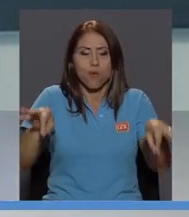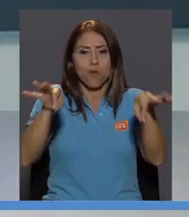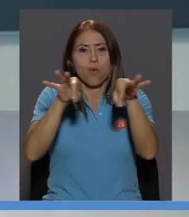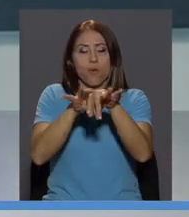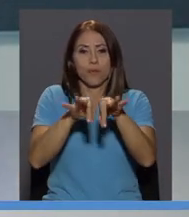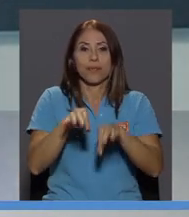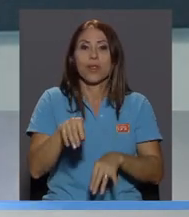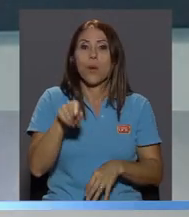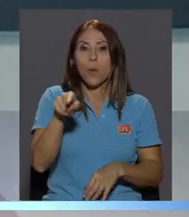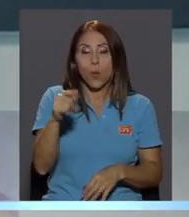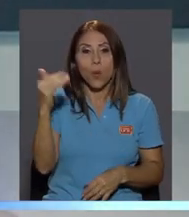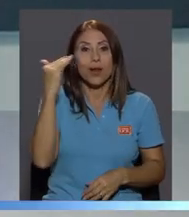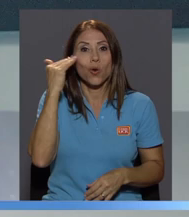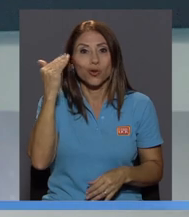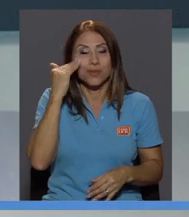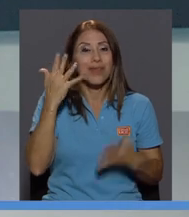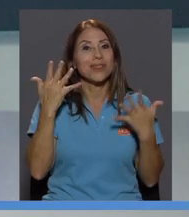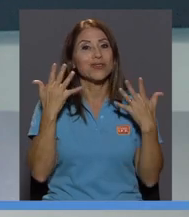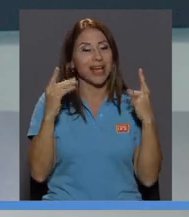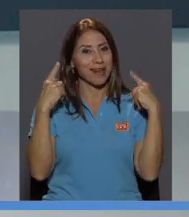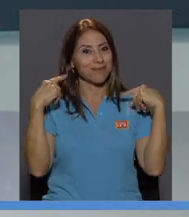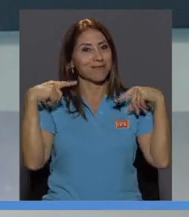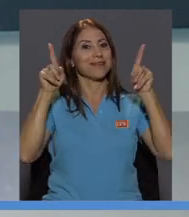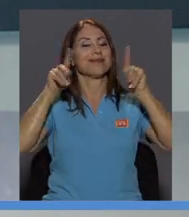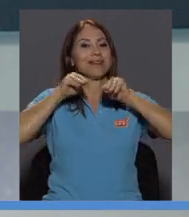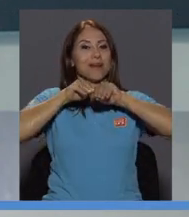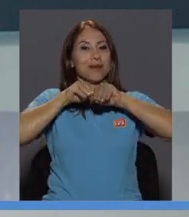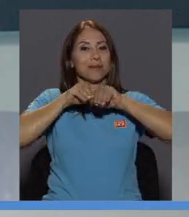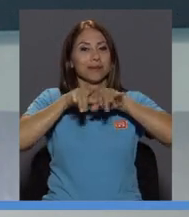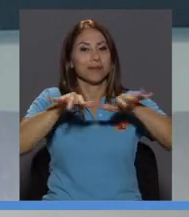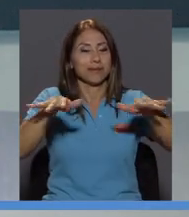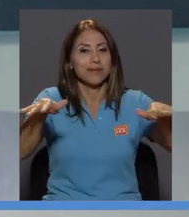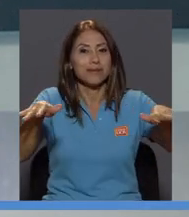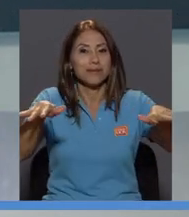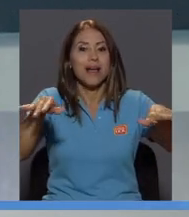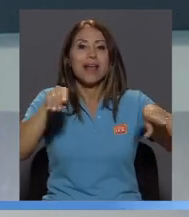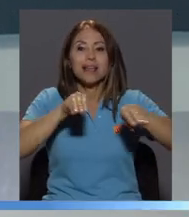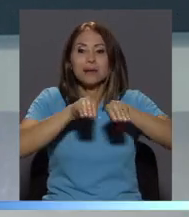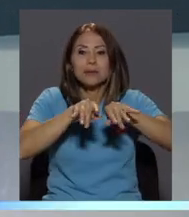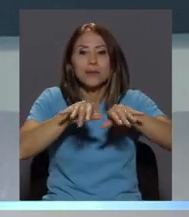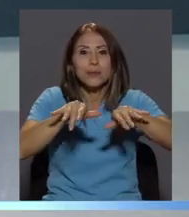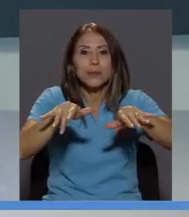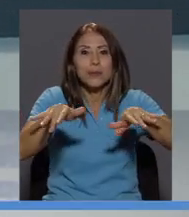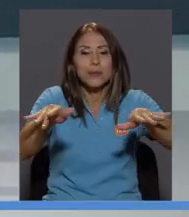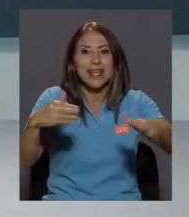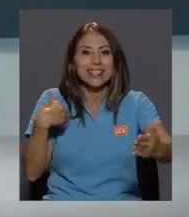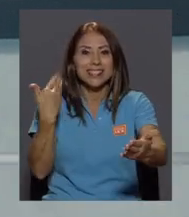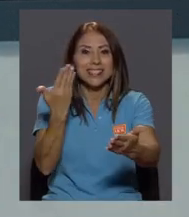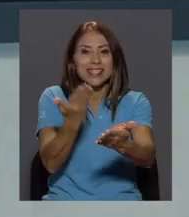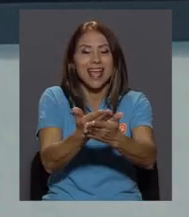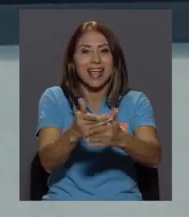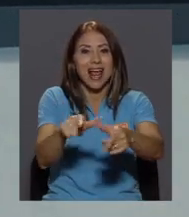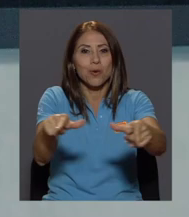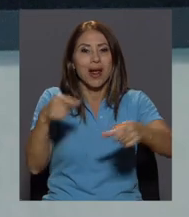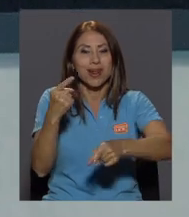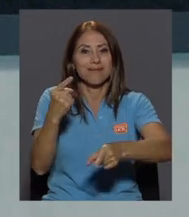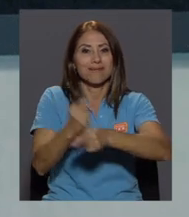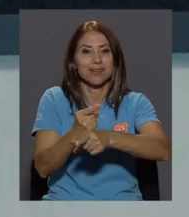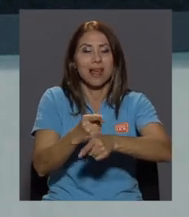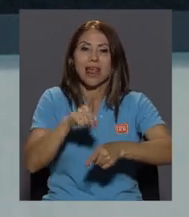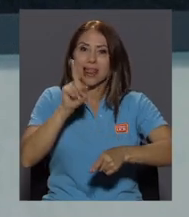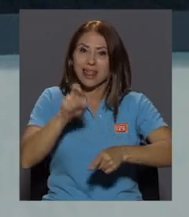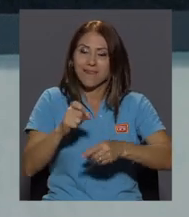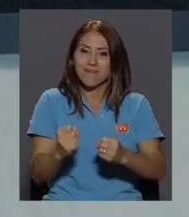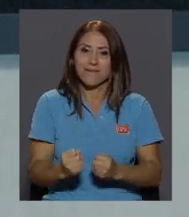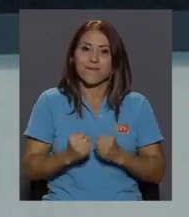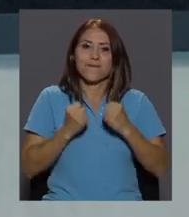fundamental porque es cuando el conocimiento finalmente se transmite y llega a donde tiene que llegar, ¿no? Creo que en ese sentido hay que fortalecer